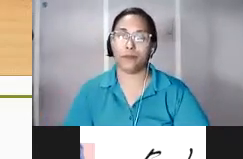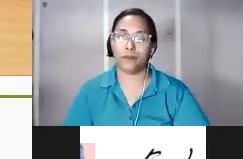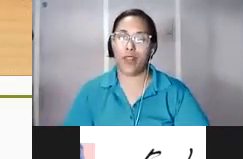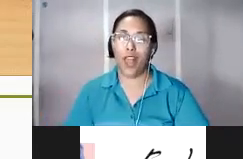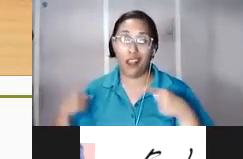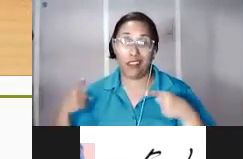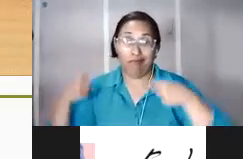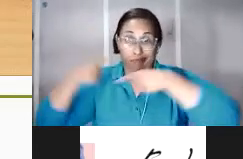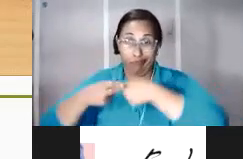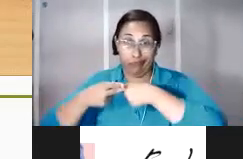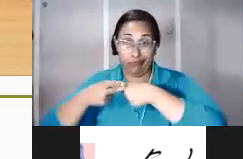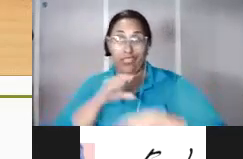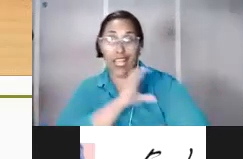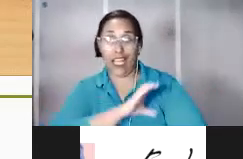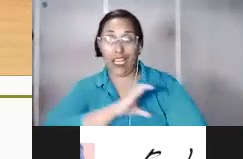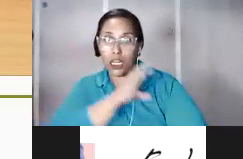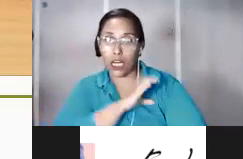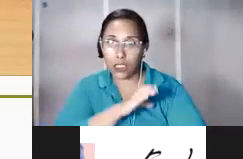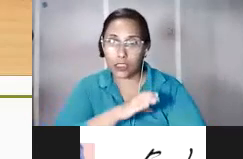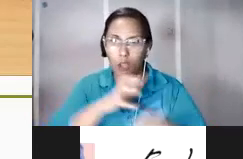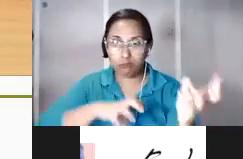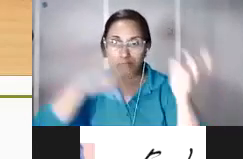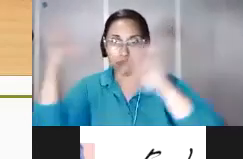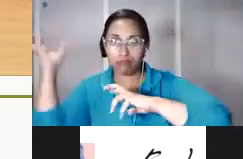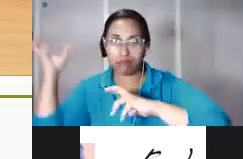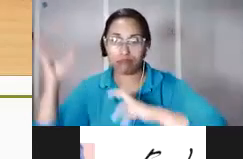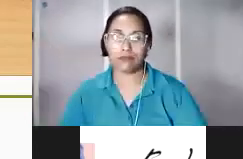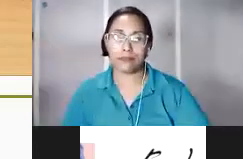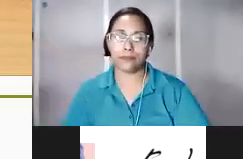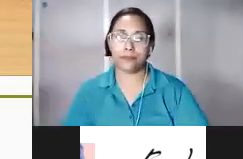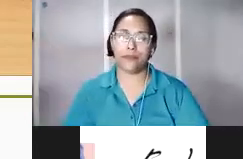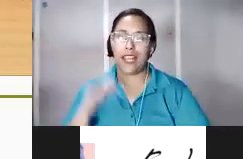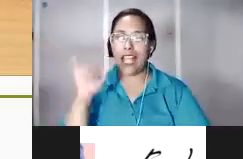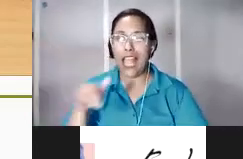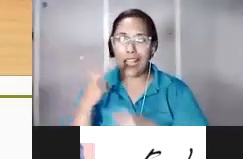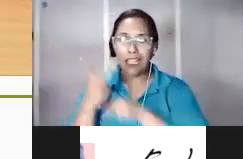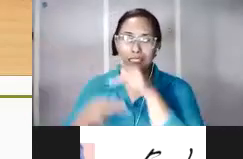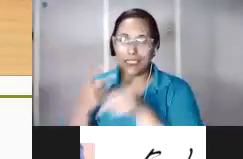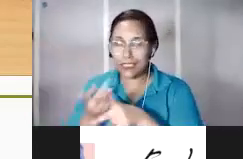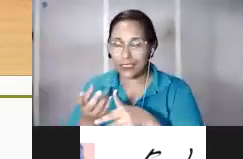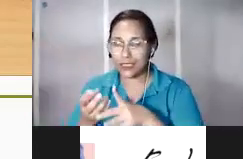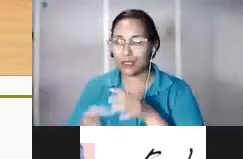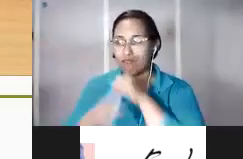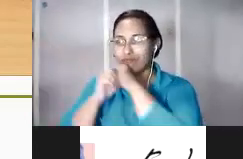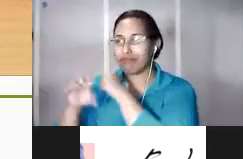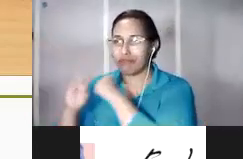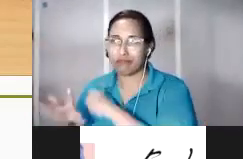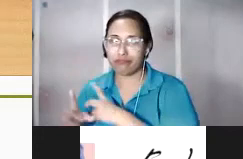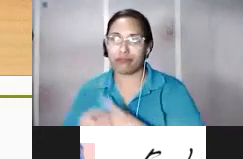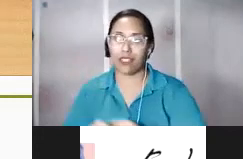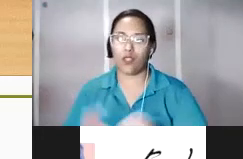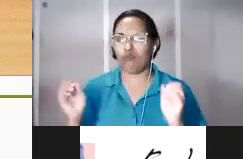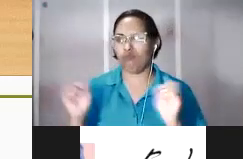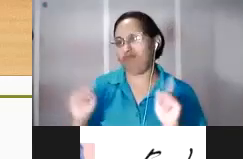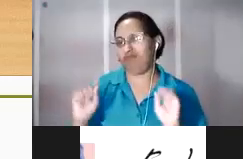conflictos de carácter violento. Este tipo de expresión no estaba acorde